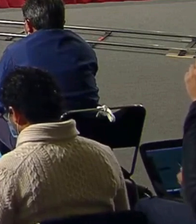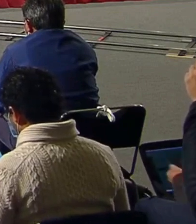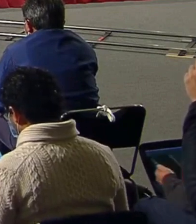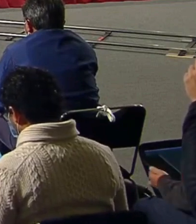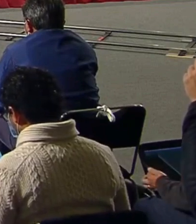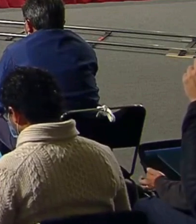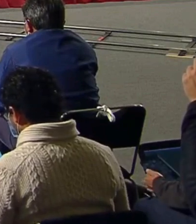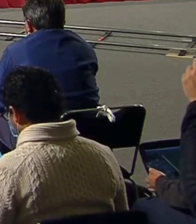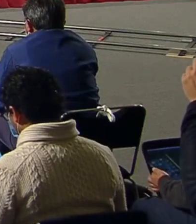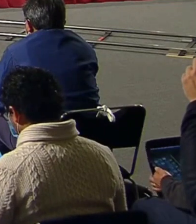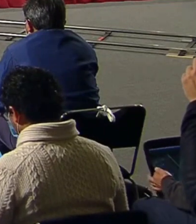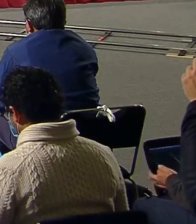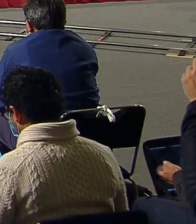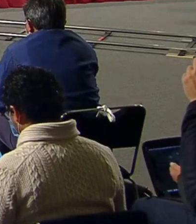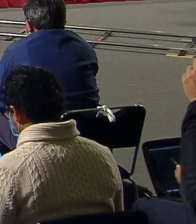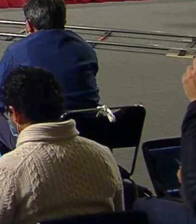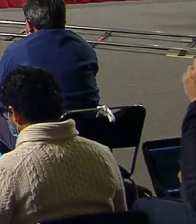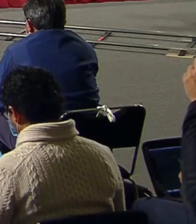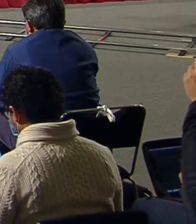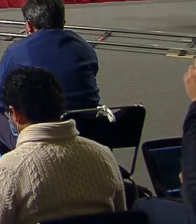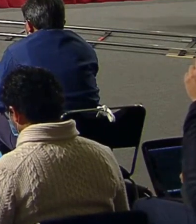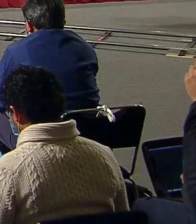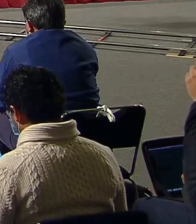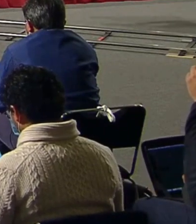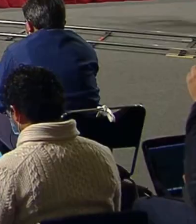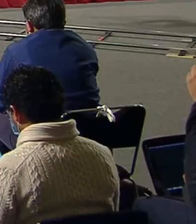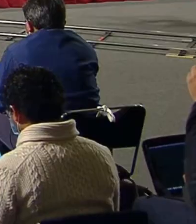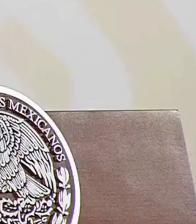informé ayer, vamos a estar poco tiempo